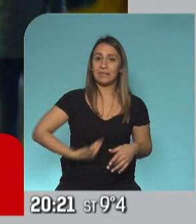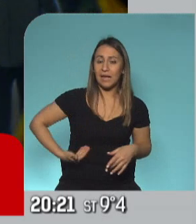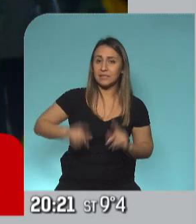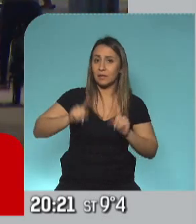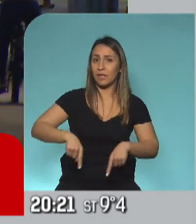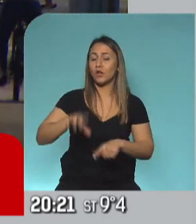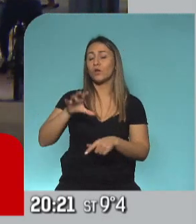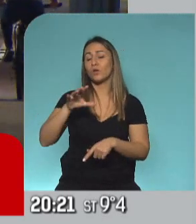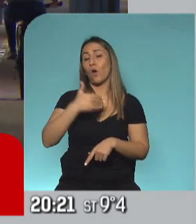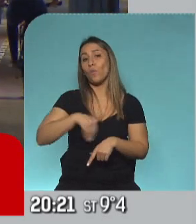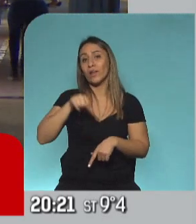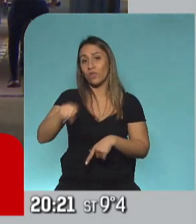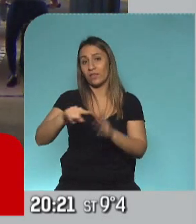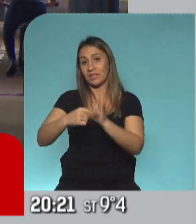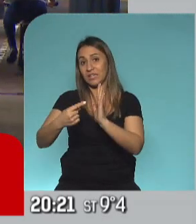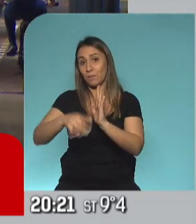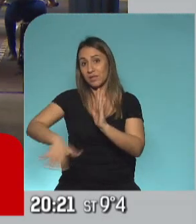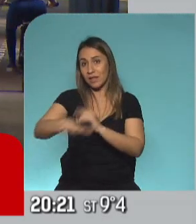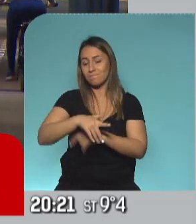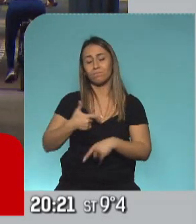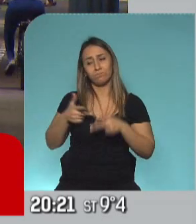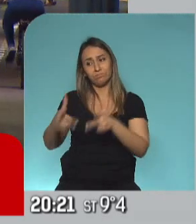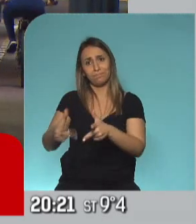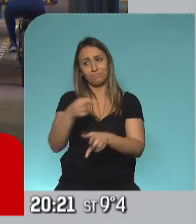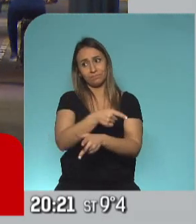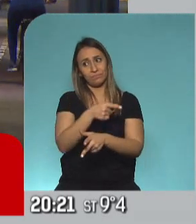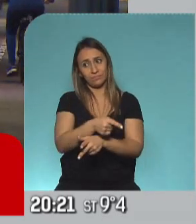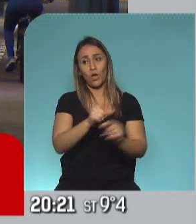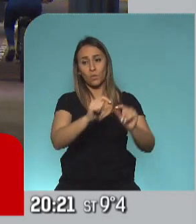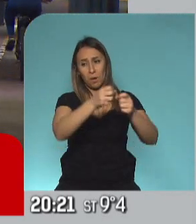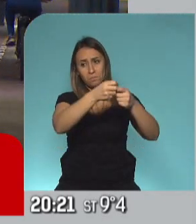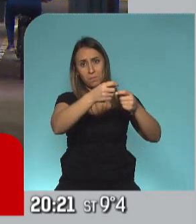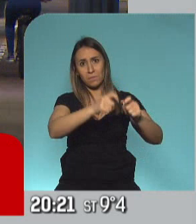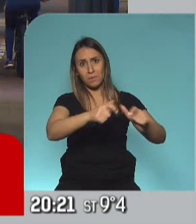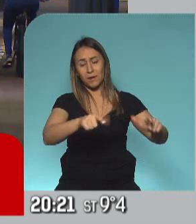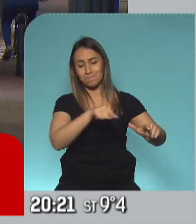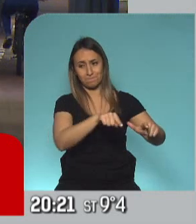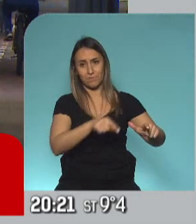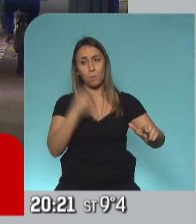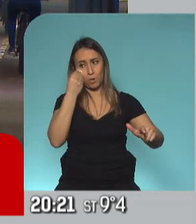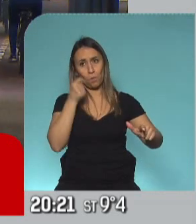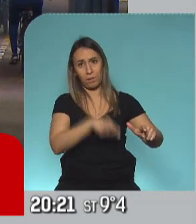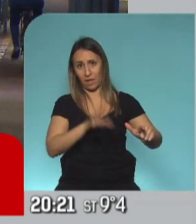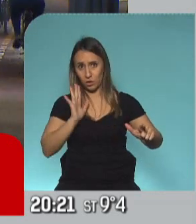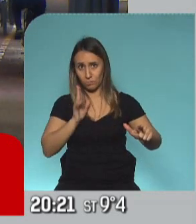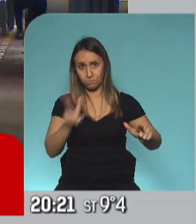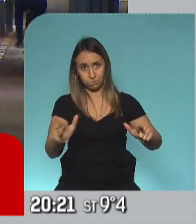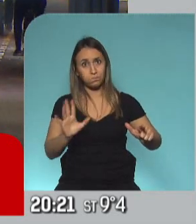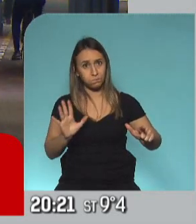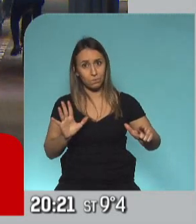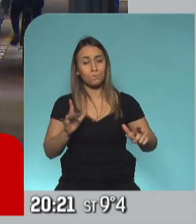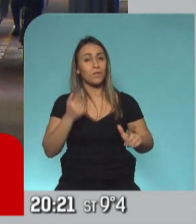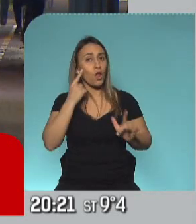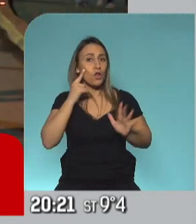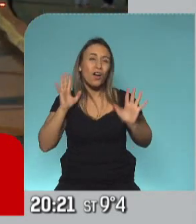fueron comunicando constantemente diciendo, esto es preocupante, los números nos marcan esto. No creo que sea, como